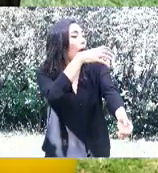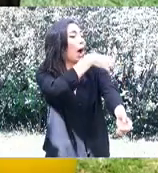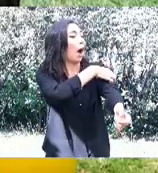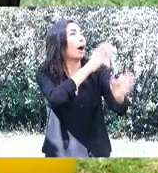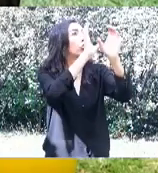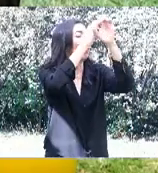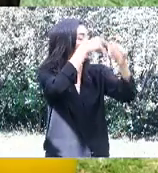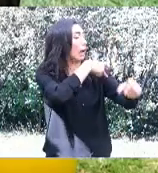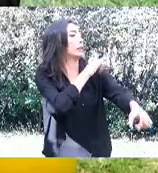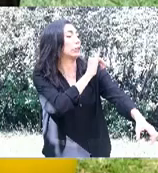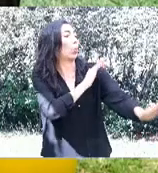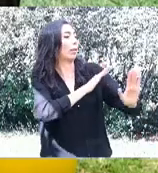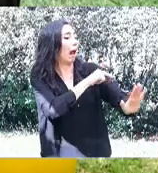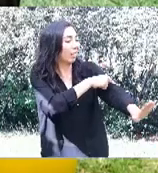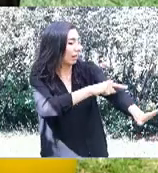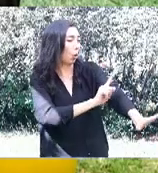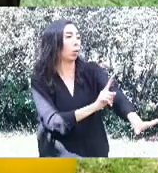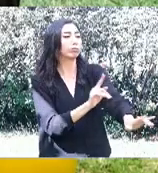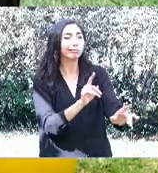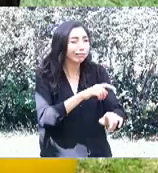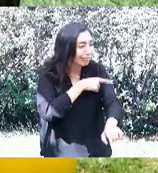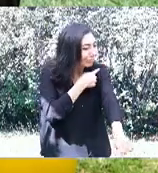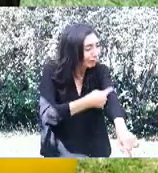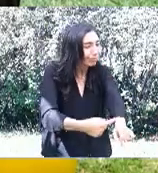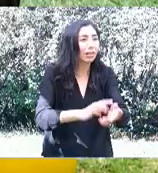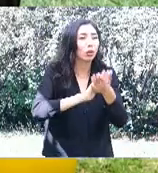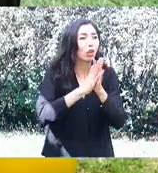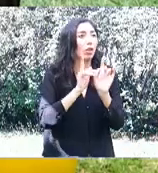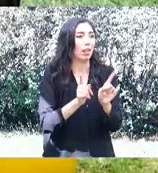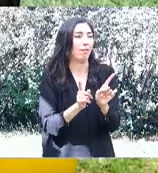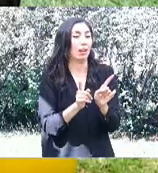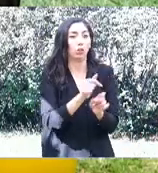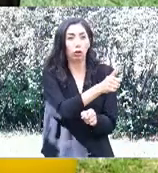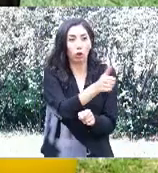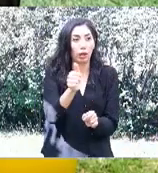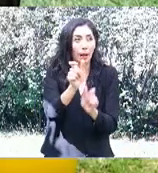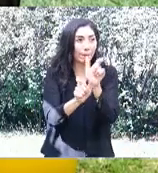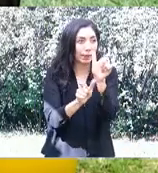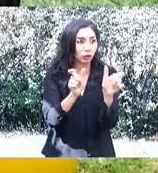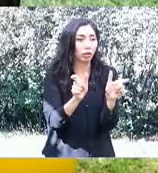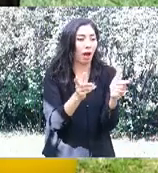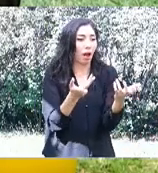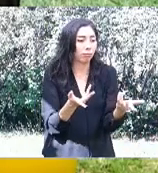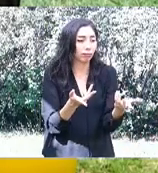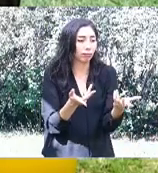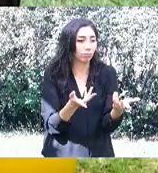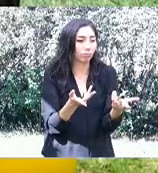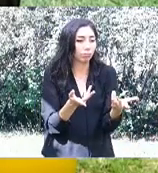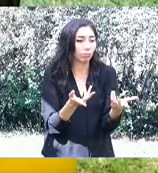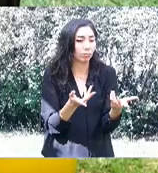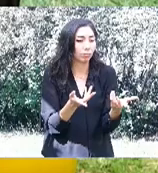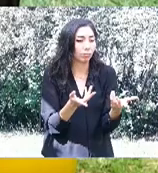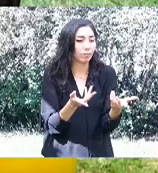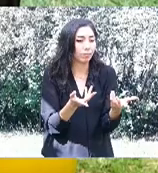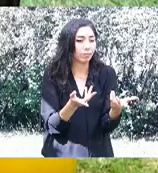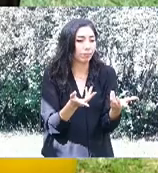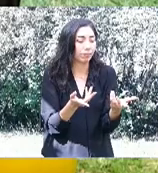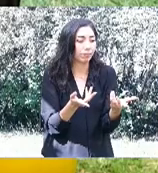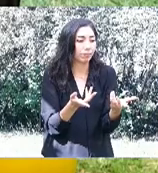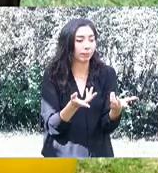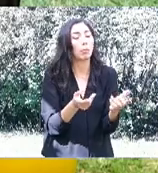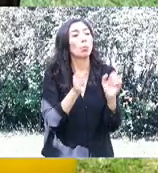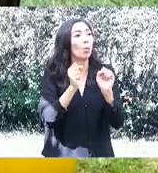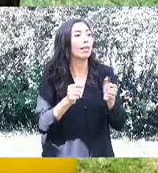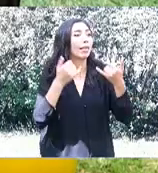y es un beneficio que de alguna manera todas las todos los los las y los habitantes de chile van a estar percibiendo gracias a eh